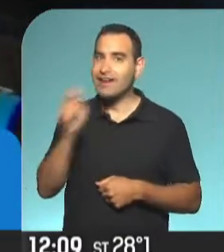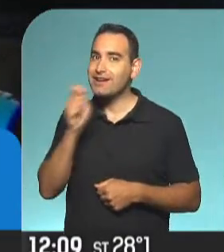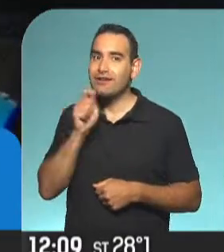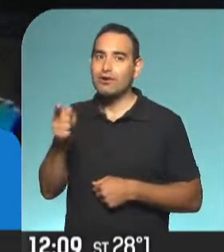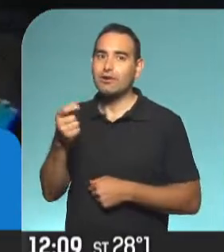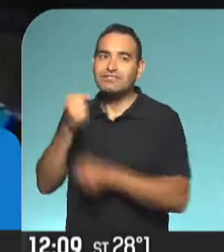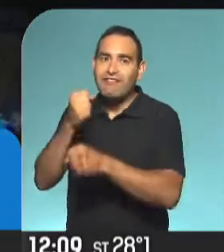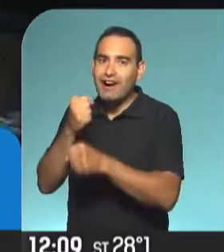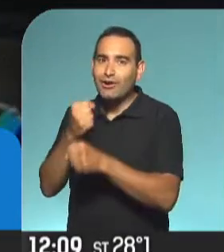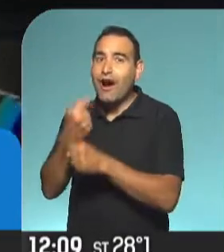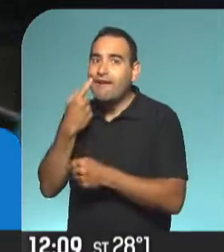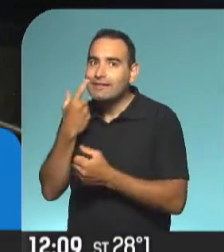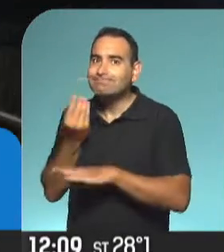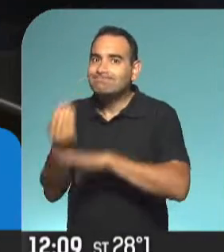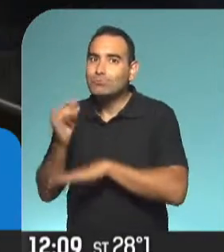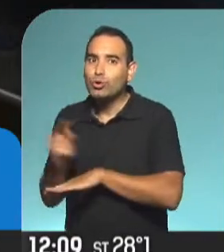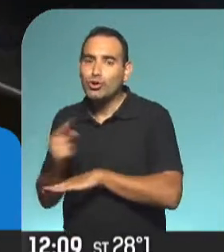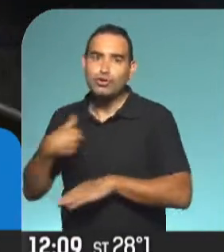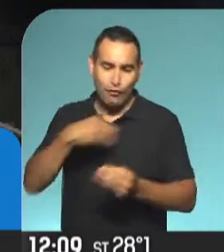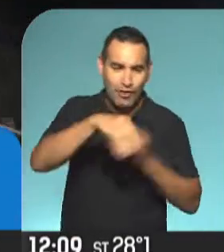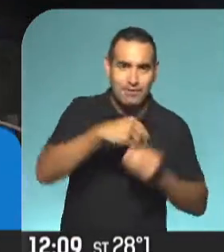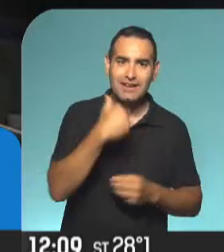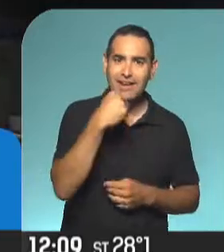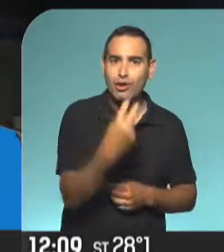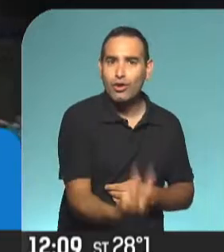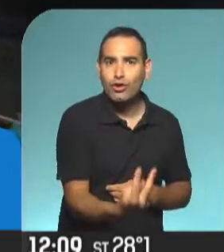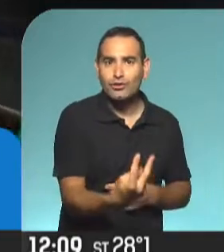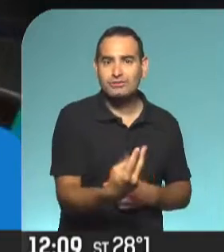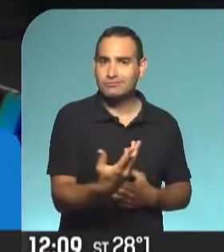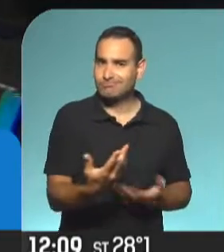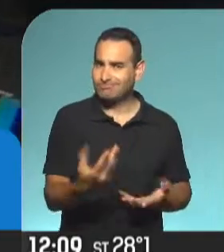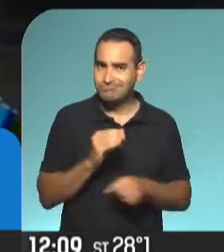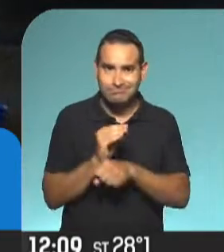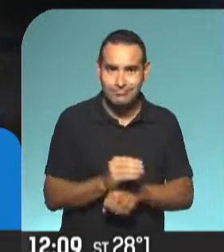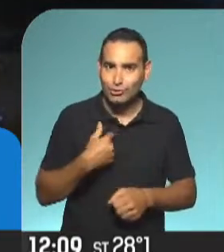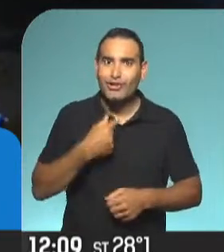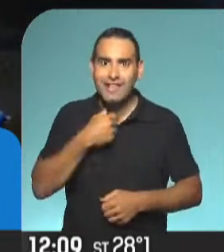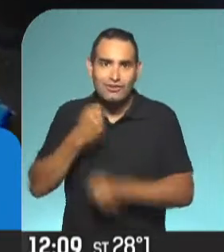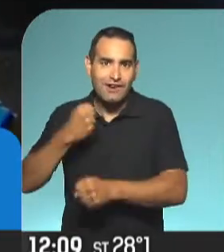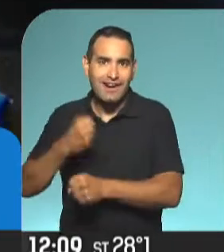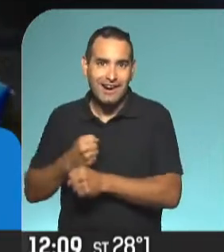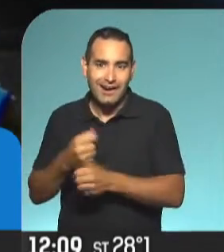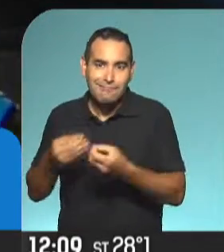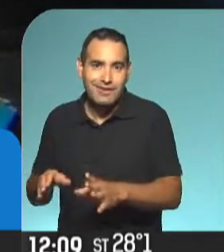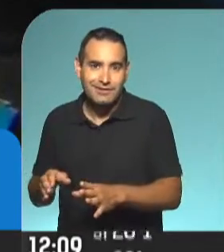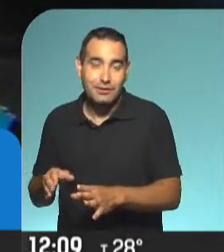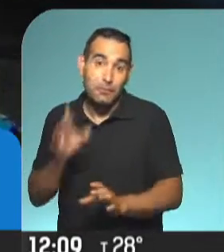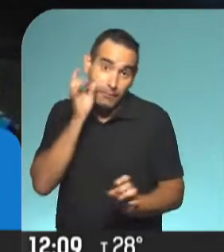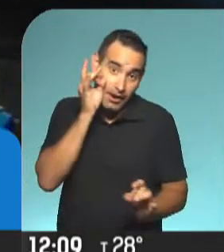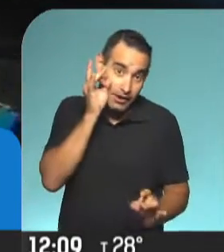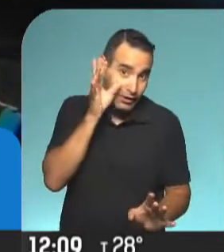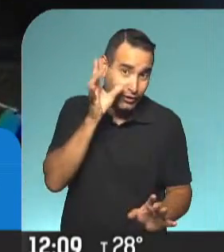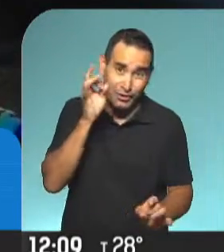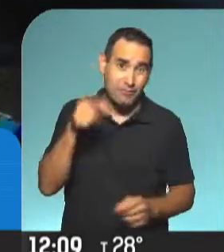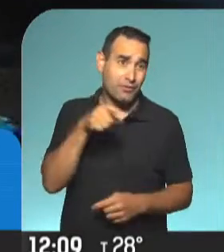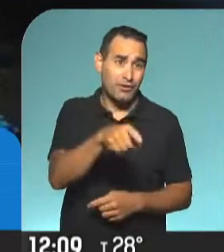trabajo y yo tengo mi familia, mis dos hijos, ¿no? Y yo quiero empezar a trabajar y por esto, perdón por la palabra, pero